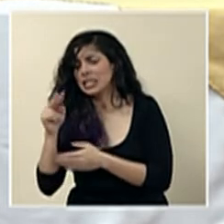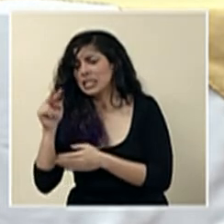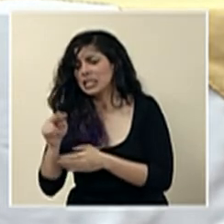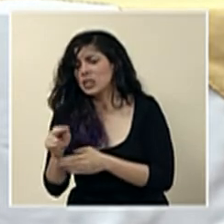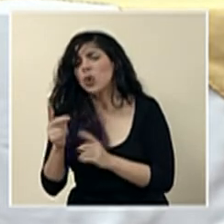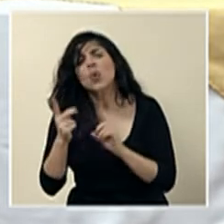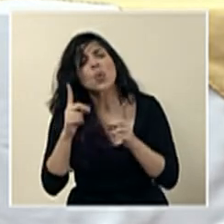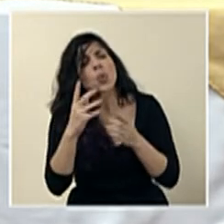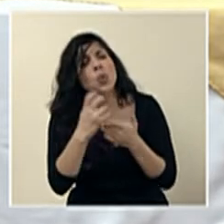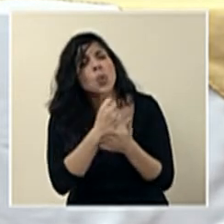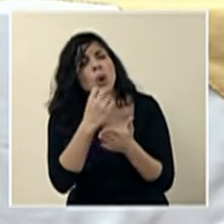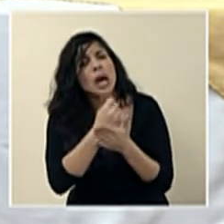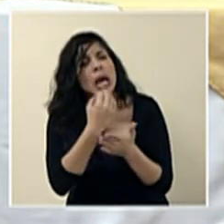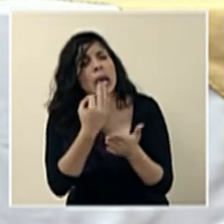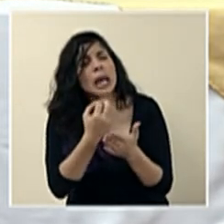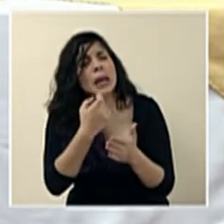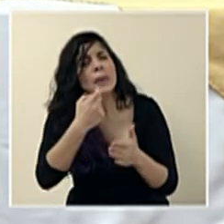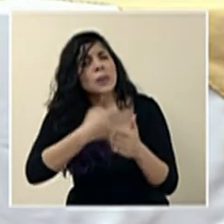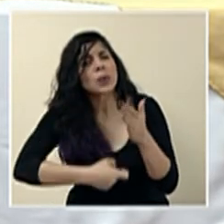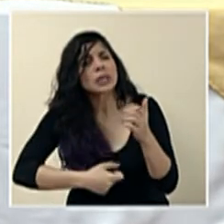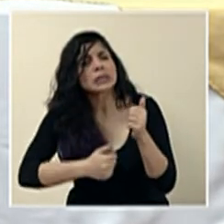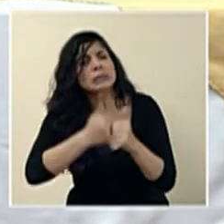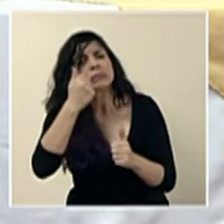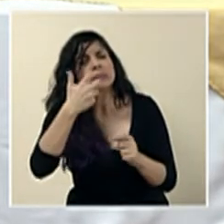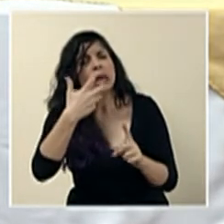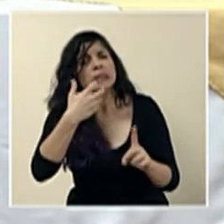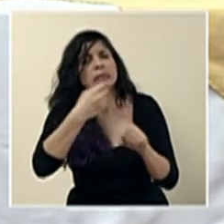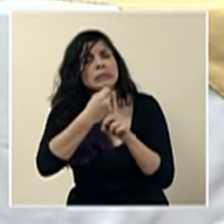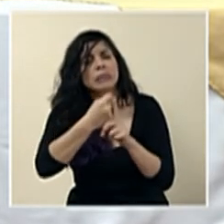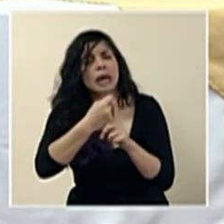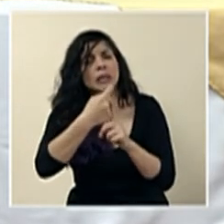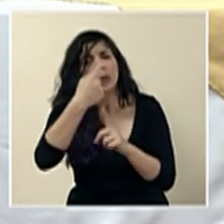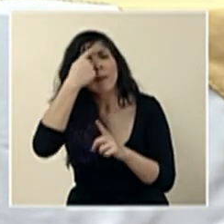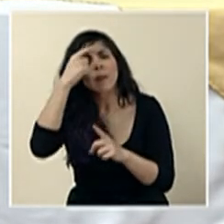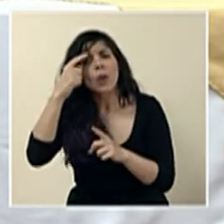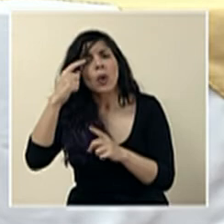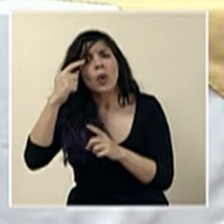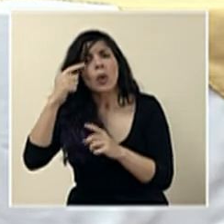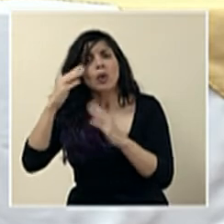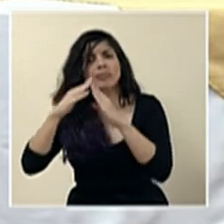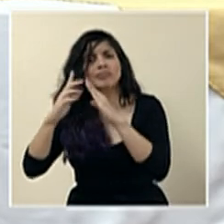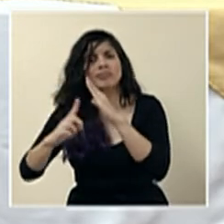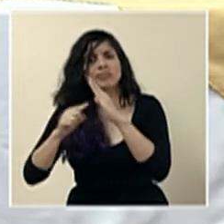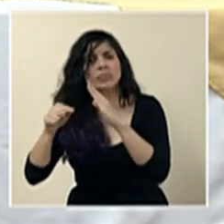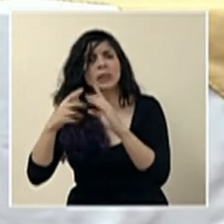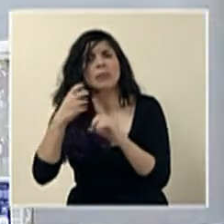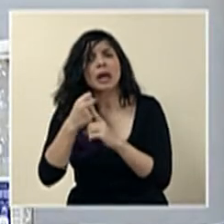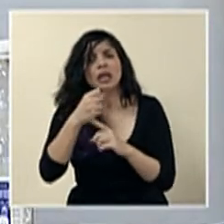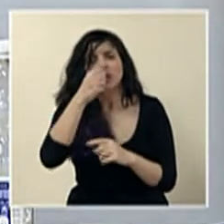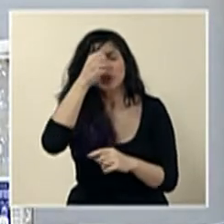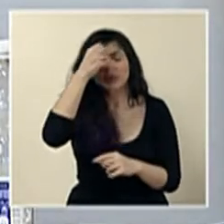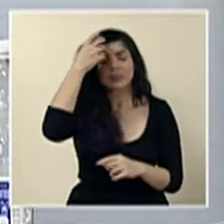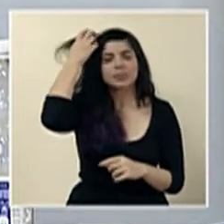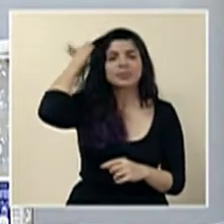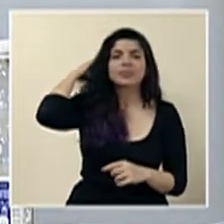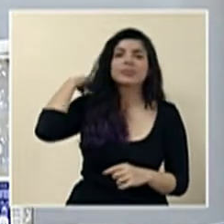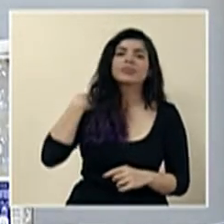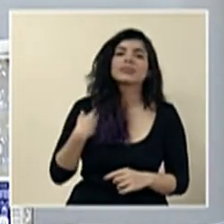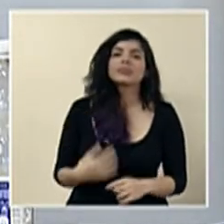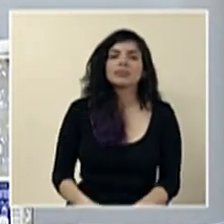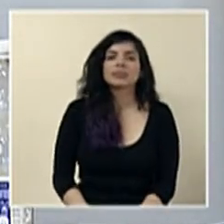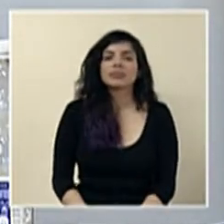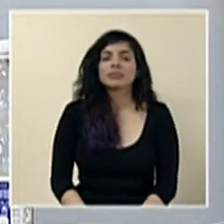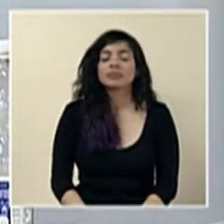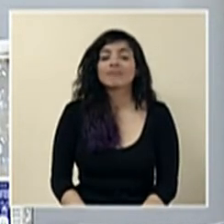¿cuáles ingresos tributarios son los que se han visto más afectados por el freno que provocó el aislamiento social? Todos.